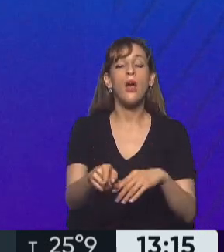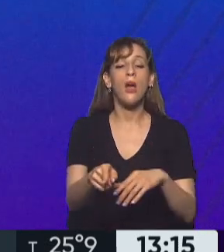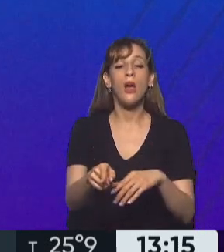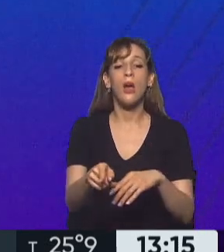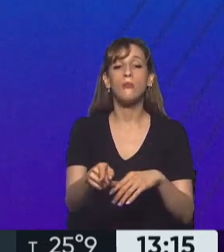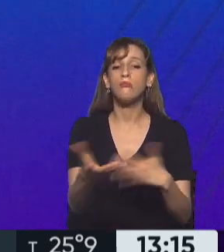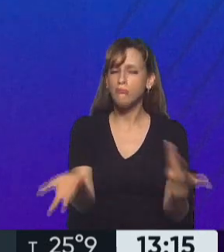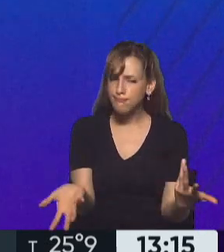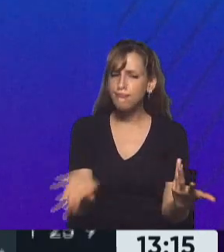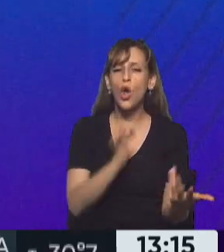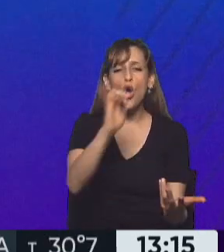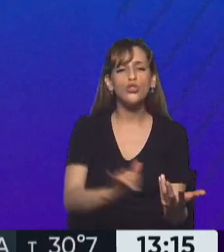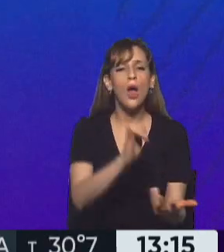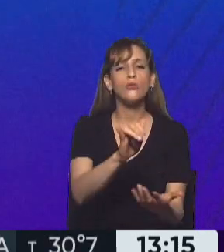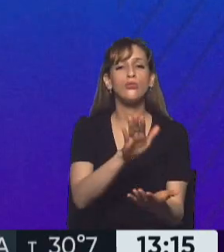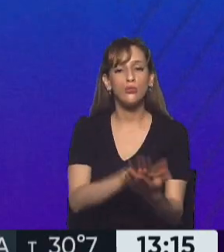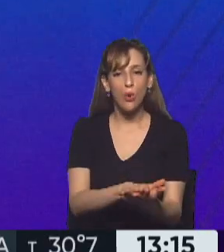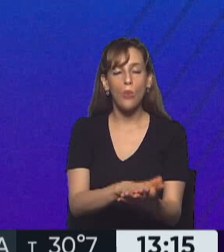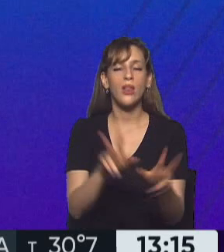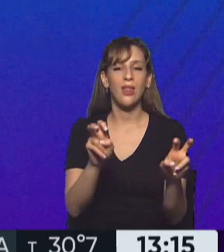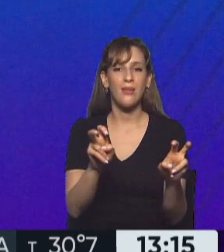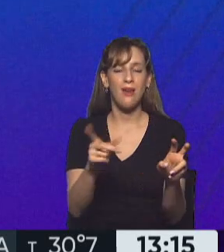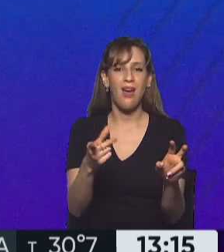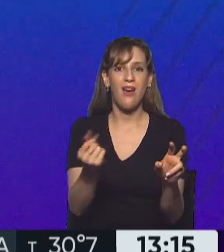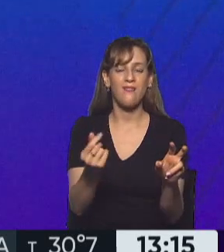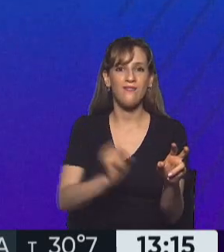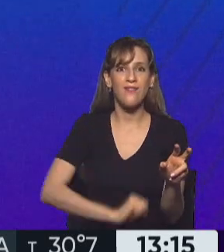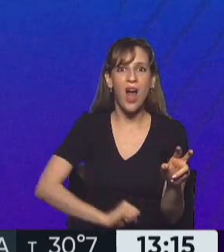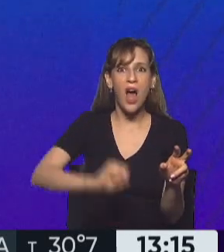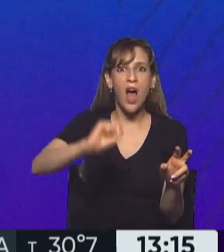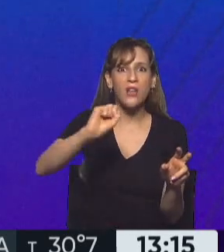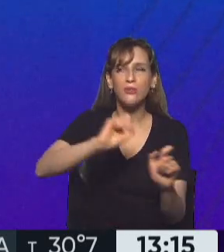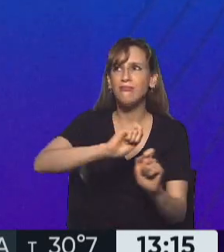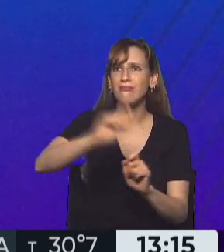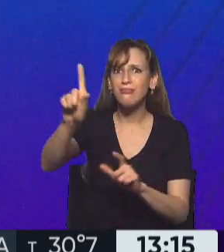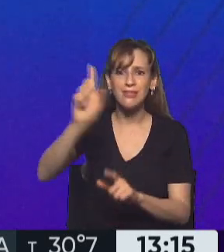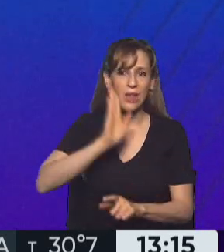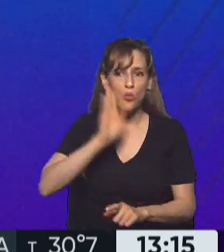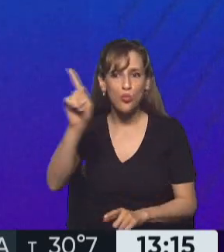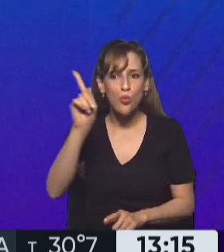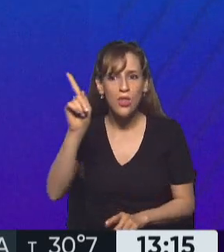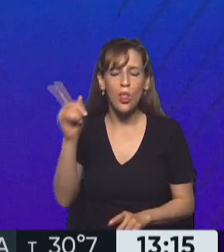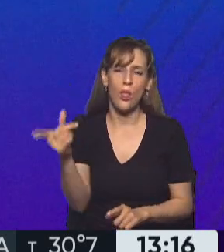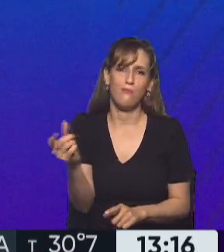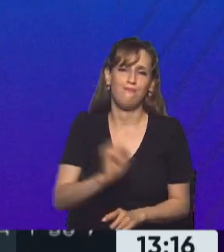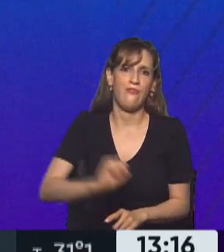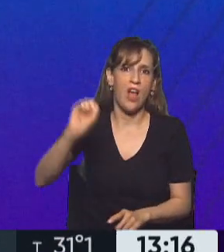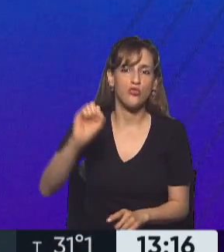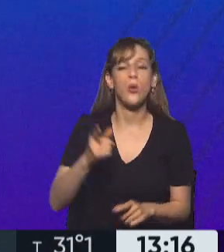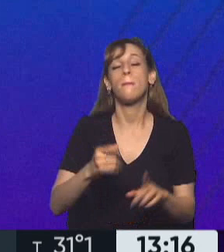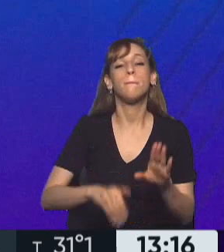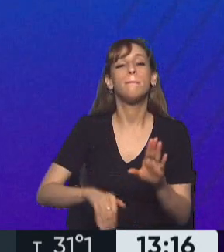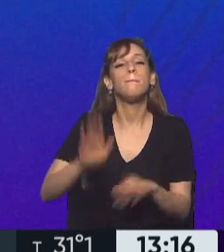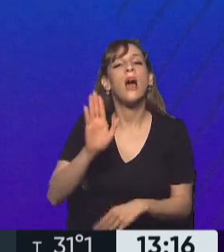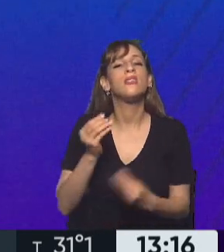razones de la inflación que está obviamente aumentando en Estados Unidos como en distintos países del mundo, particularmente en la cadena de